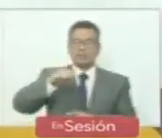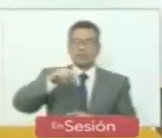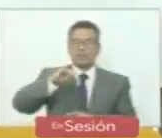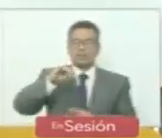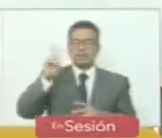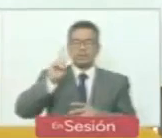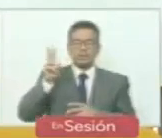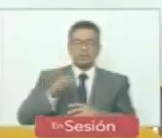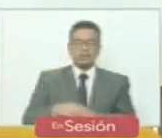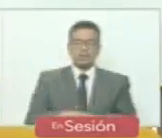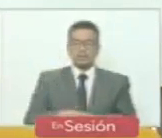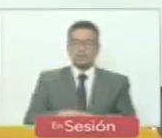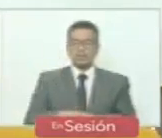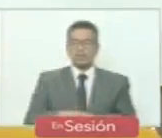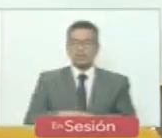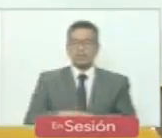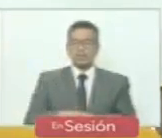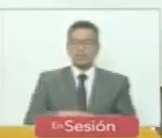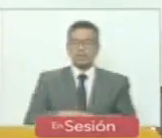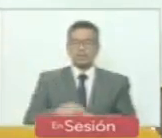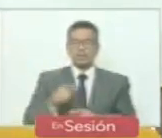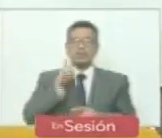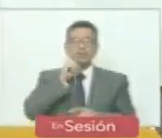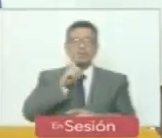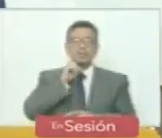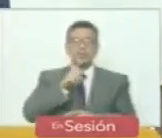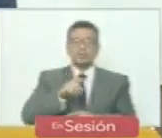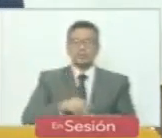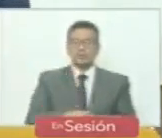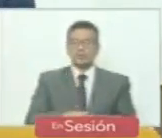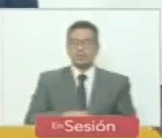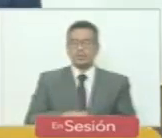iraní-venezolano, fake news, falso, mentira.